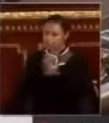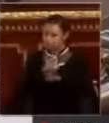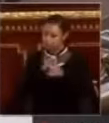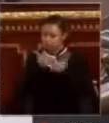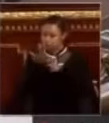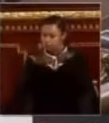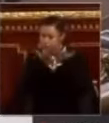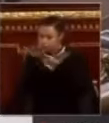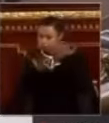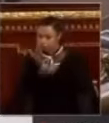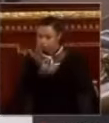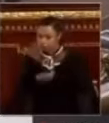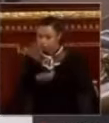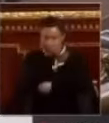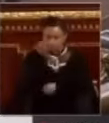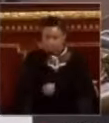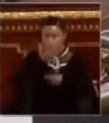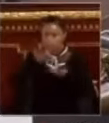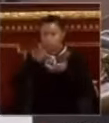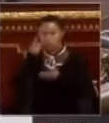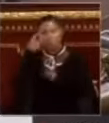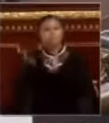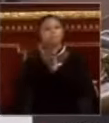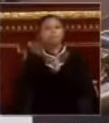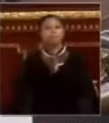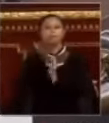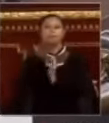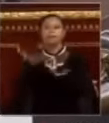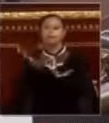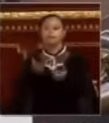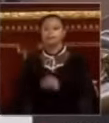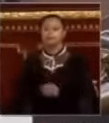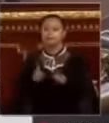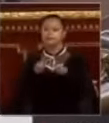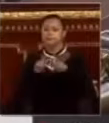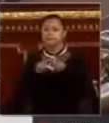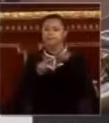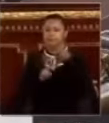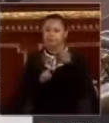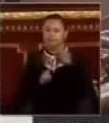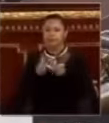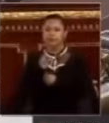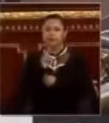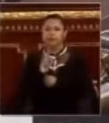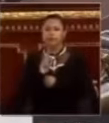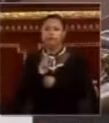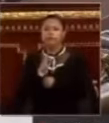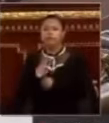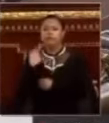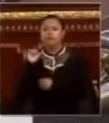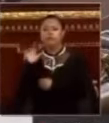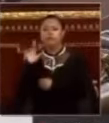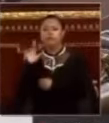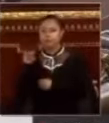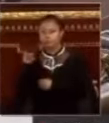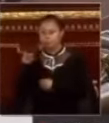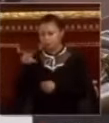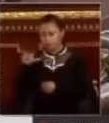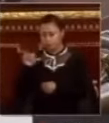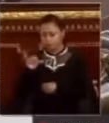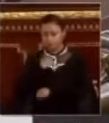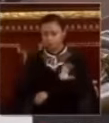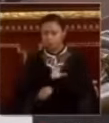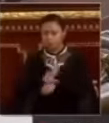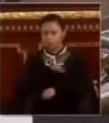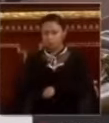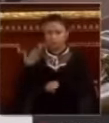viabilidad y beneficio para llevar a cabo esta obra. Tercero, que el doctor Rafael Bernardo Carmona Paredes, Coordinador General